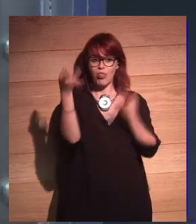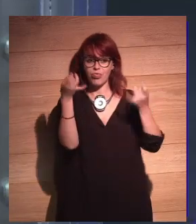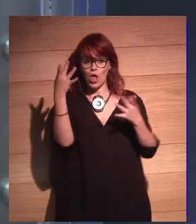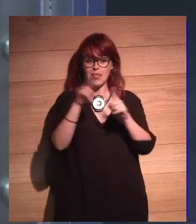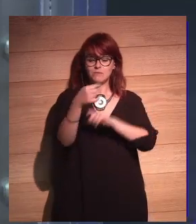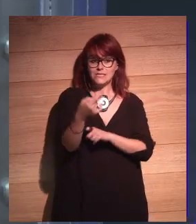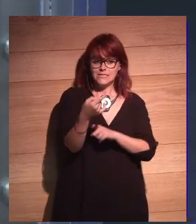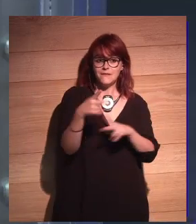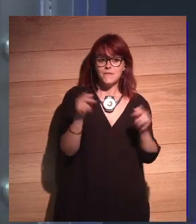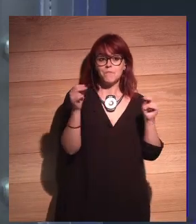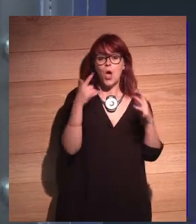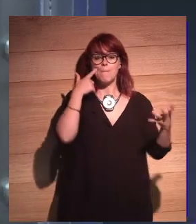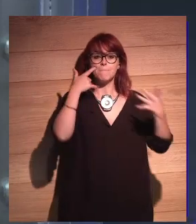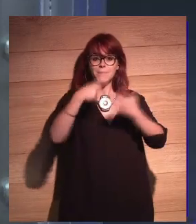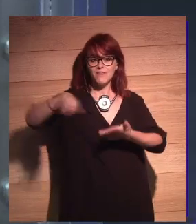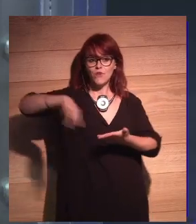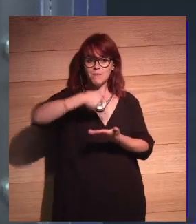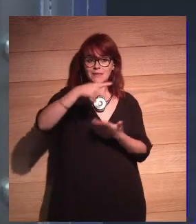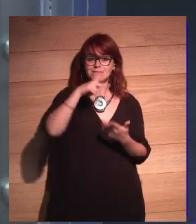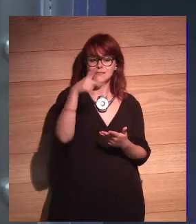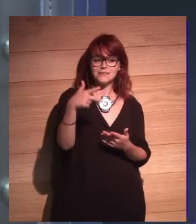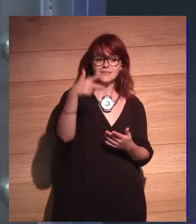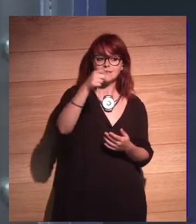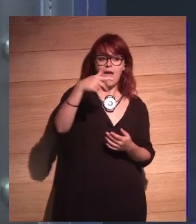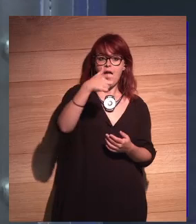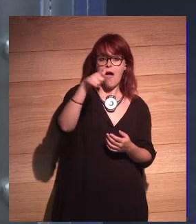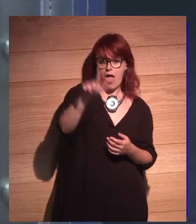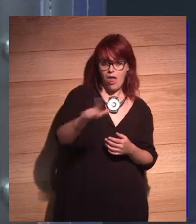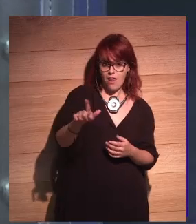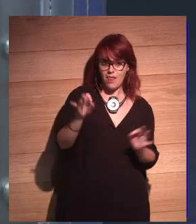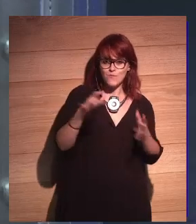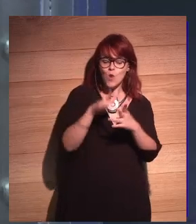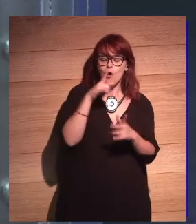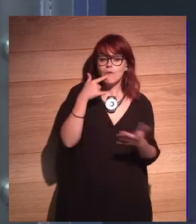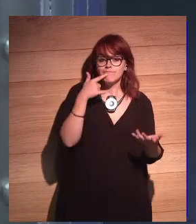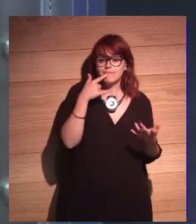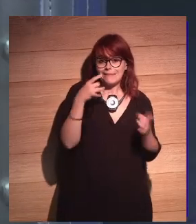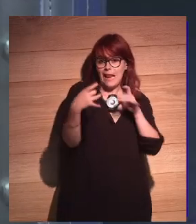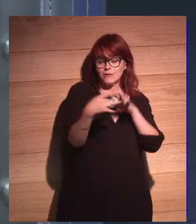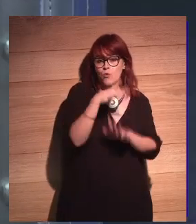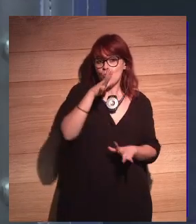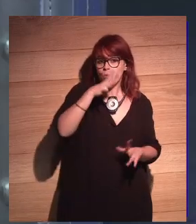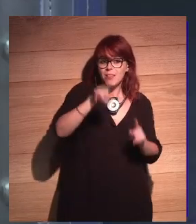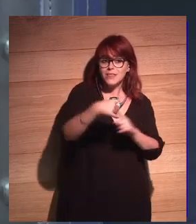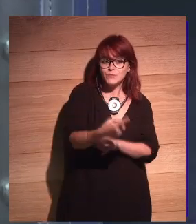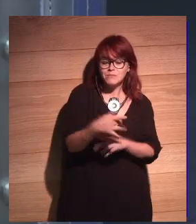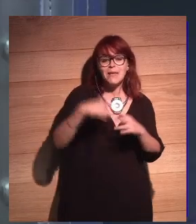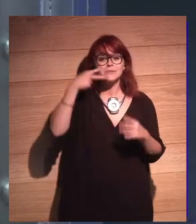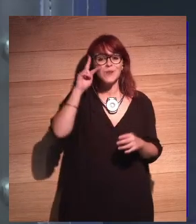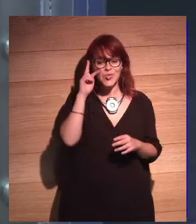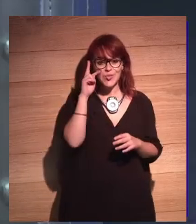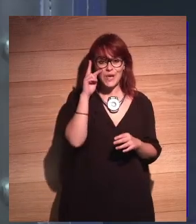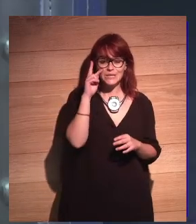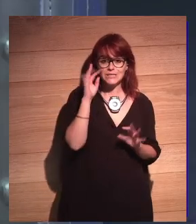Después del encuentro será la performance de Chagall, una performance interactiva espectacular. Y luego además tenemos las